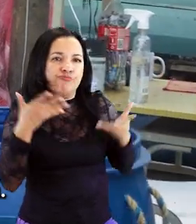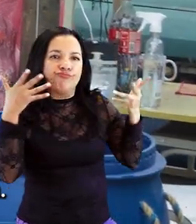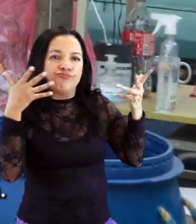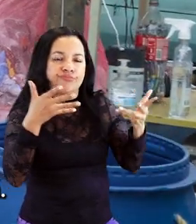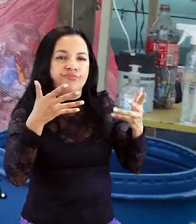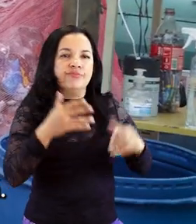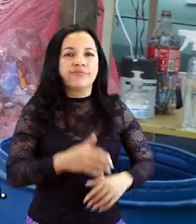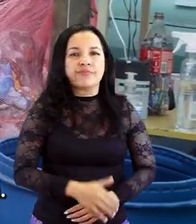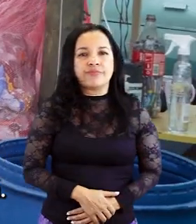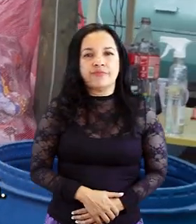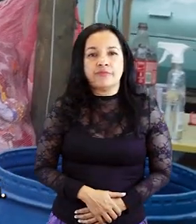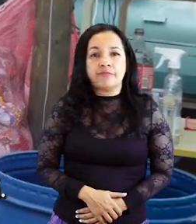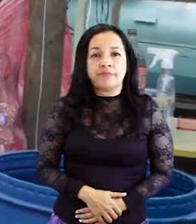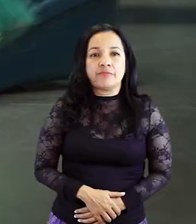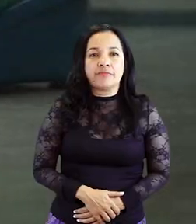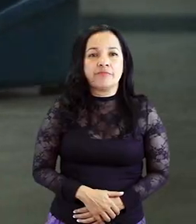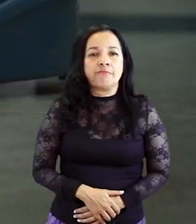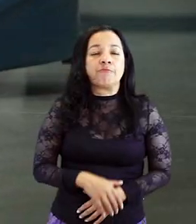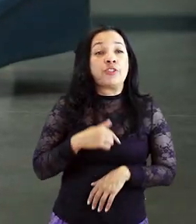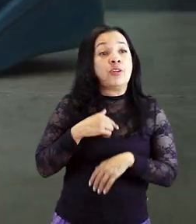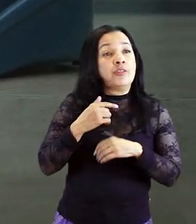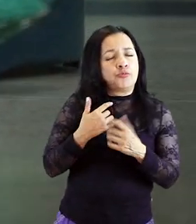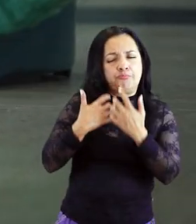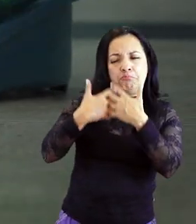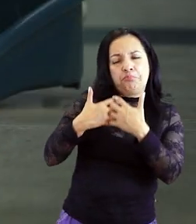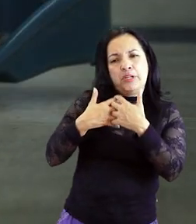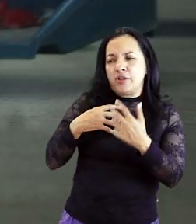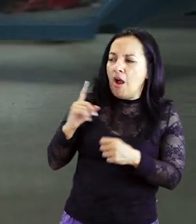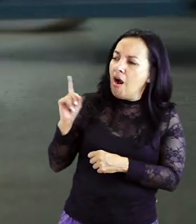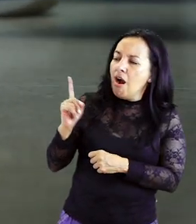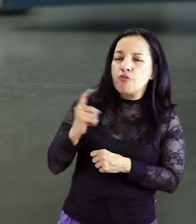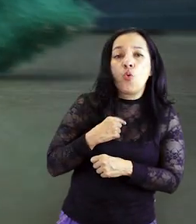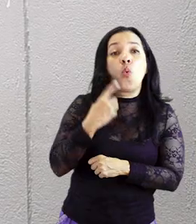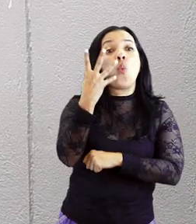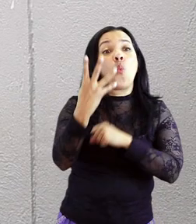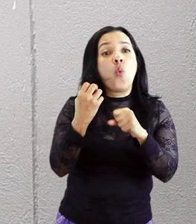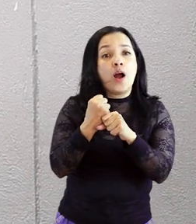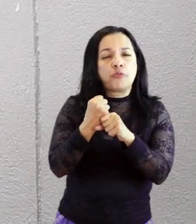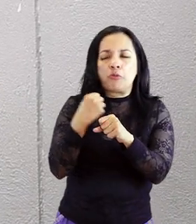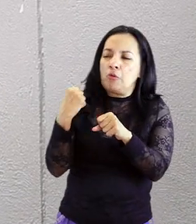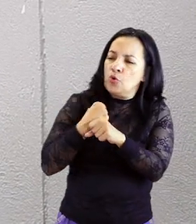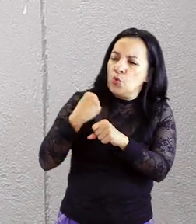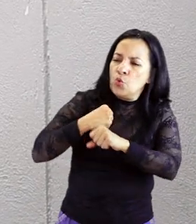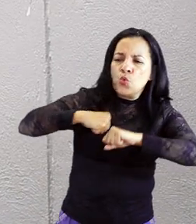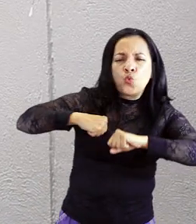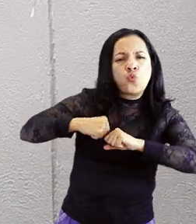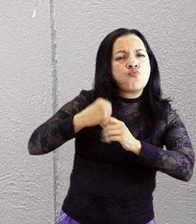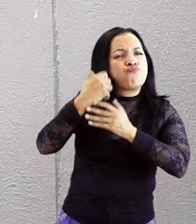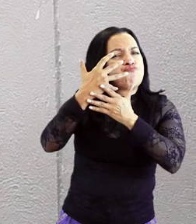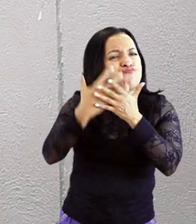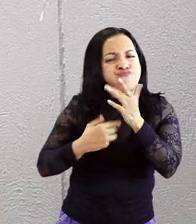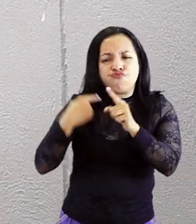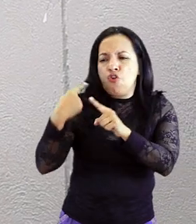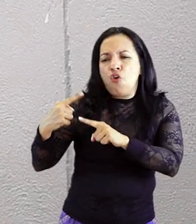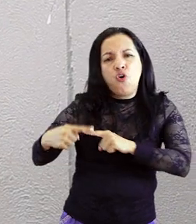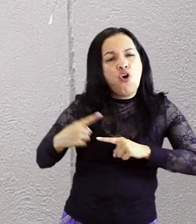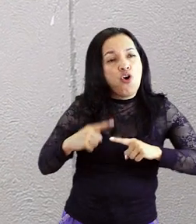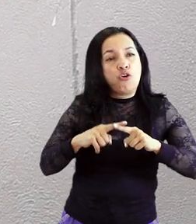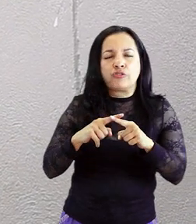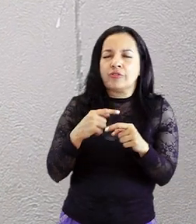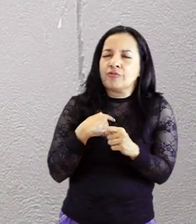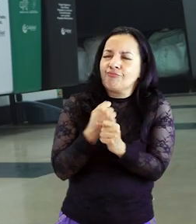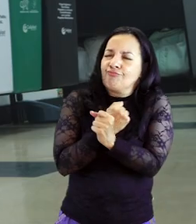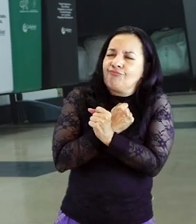también colaborarle a mi mamá. Ahí me retirar, ahí me aguaso años. Ahí me hice cosas, ahí